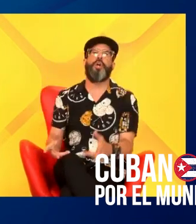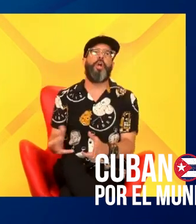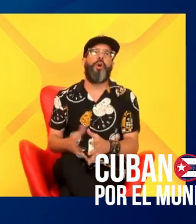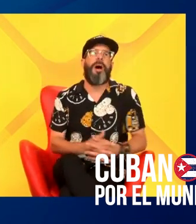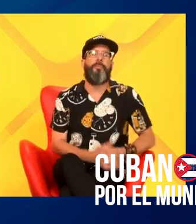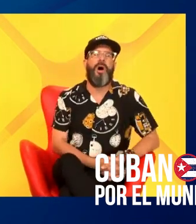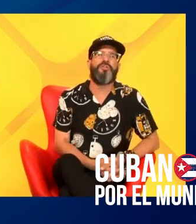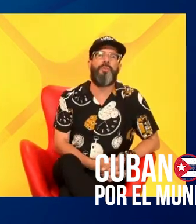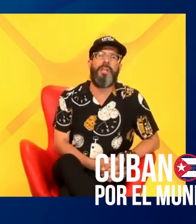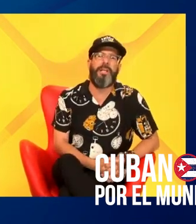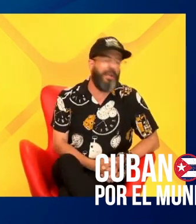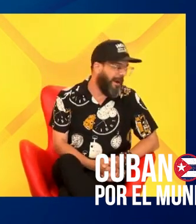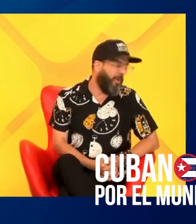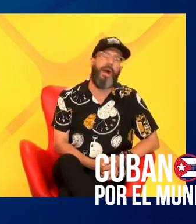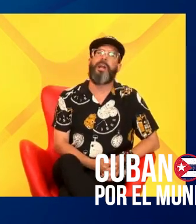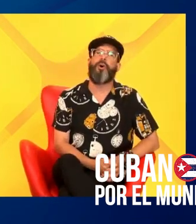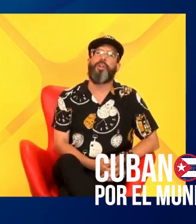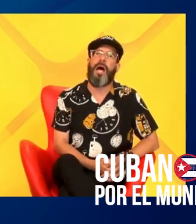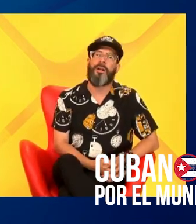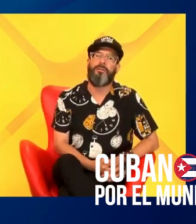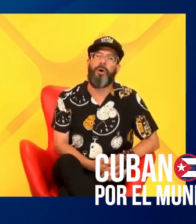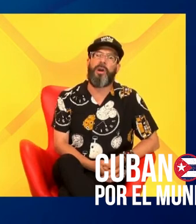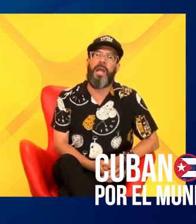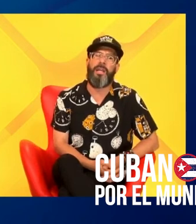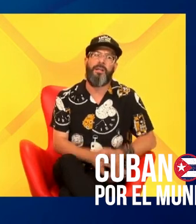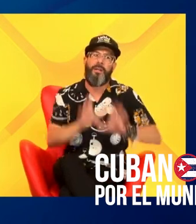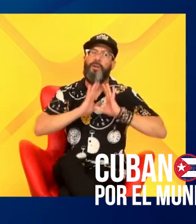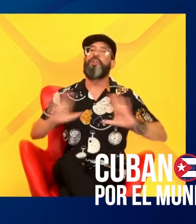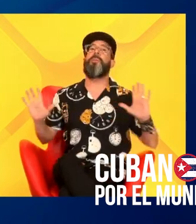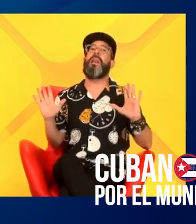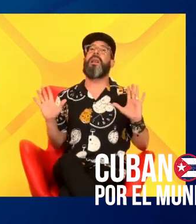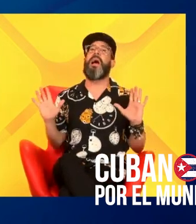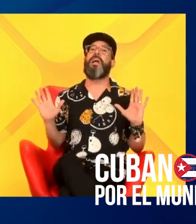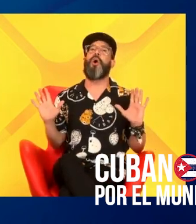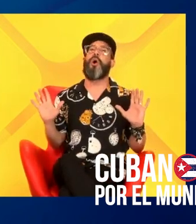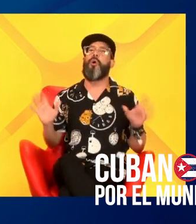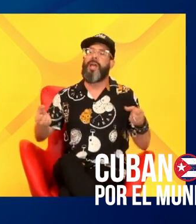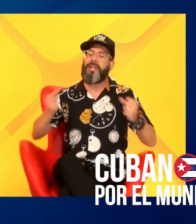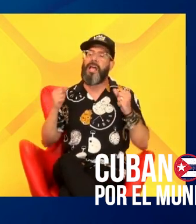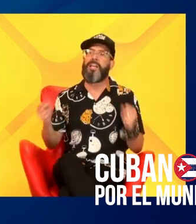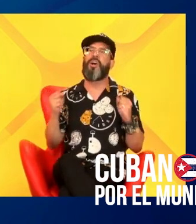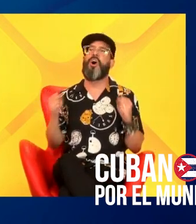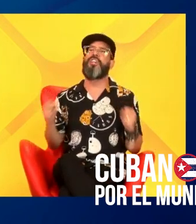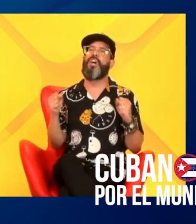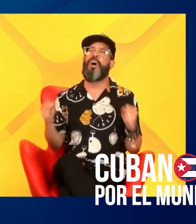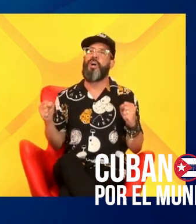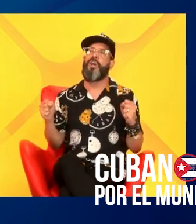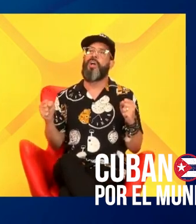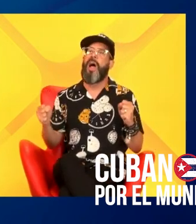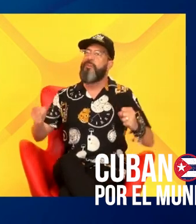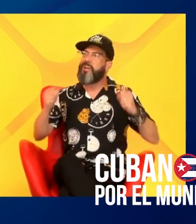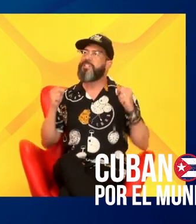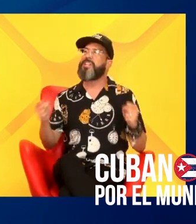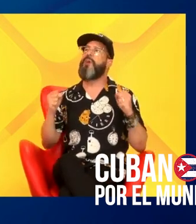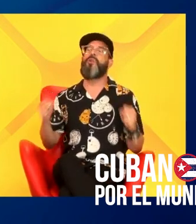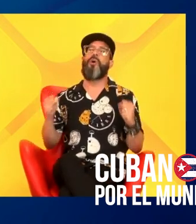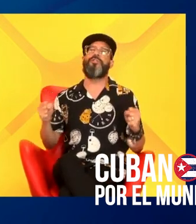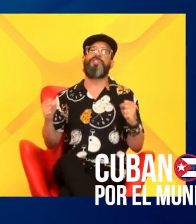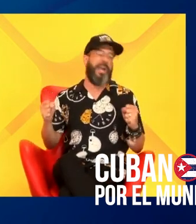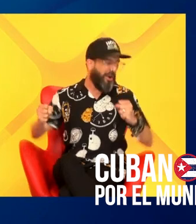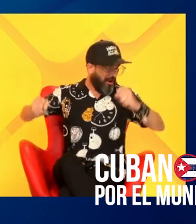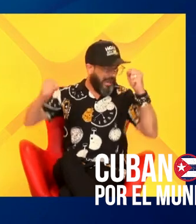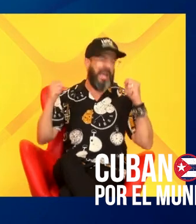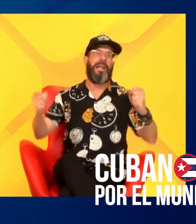que todos lo vamos a asumir y te vamos a recordar, ¿ok? No te me rajes, Coco, quédate ahí, coño. Aunque sea un